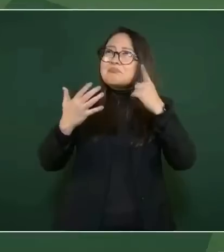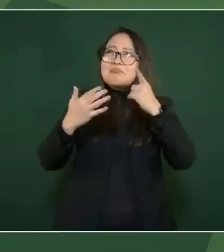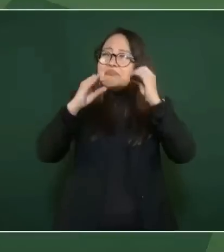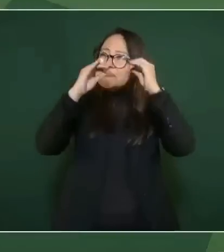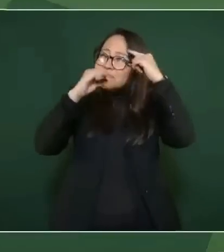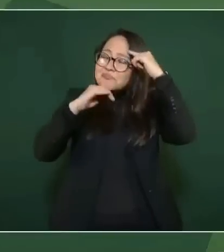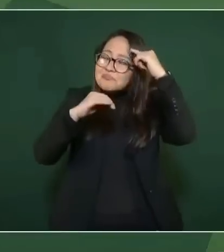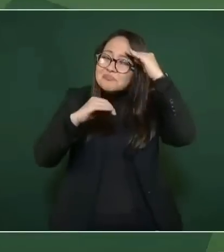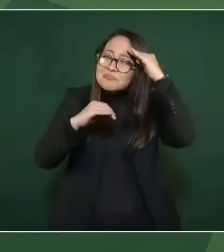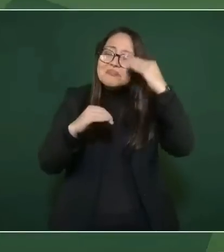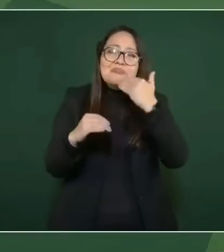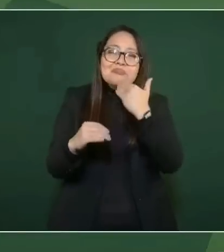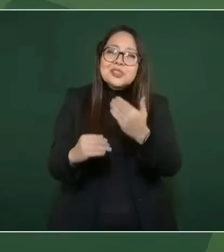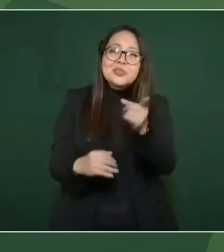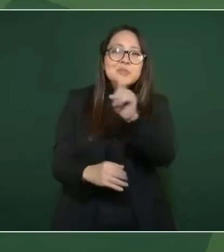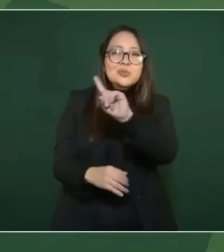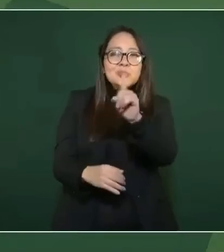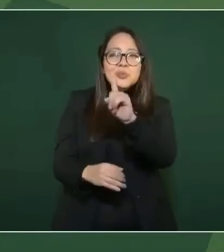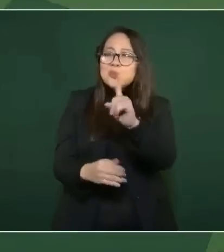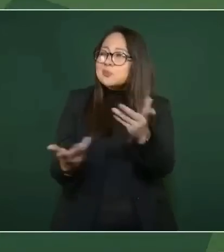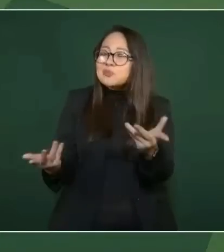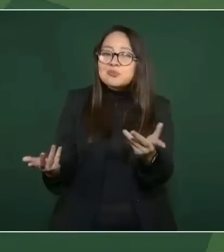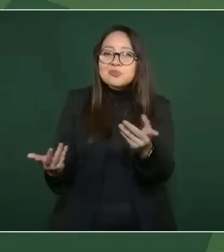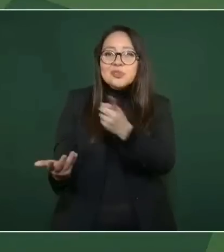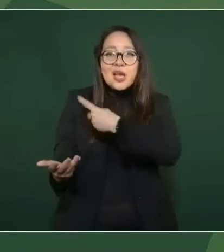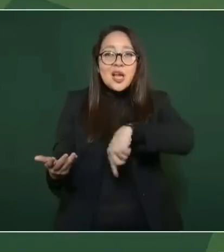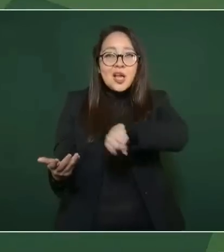como no tienen convicciones,